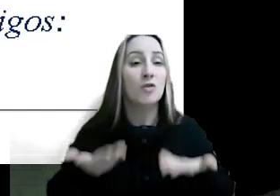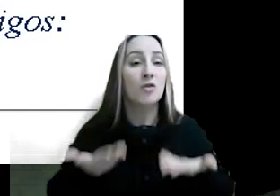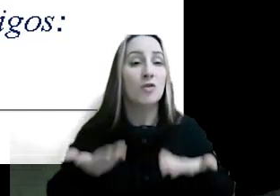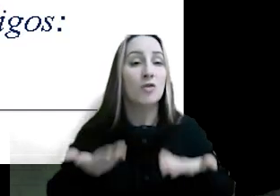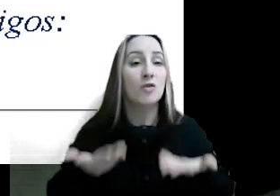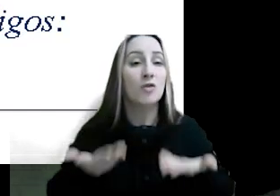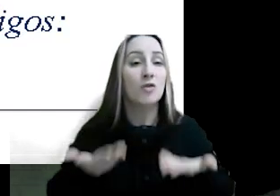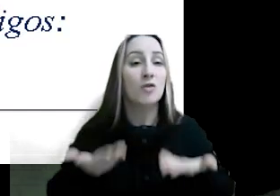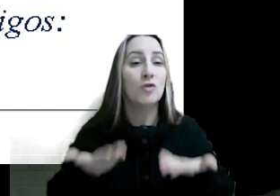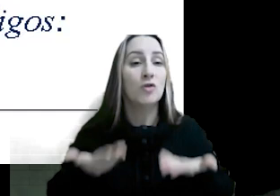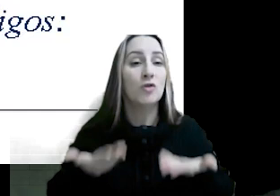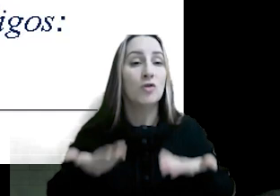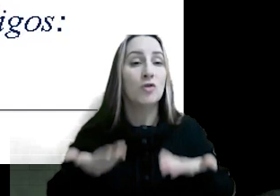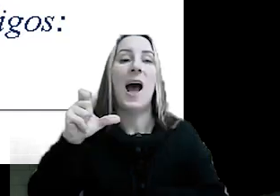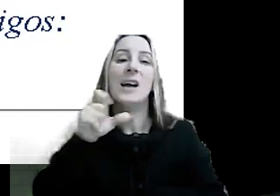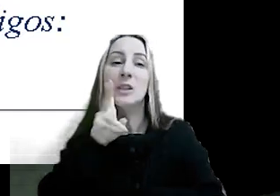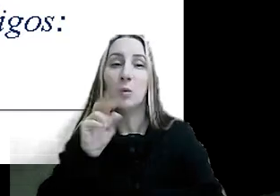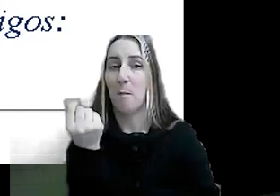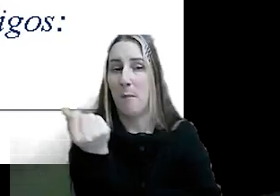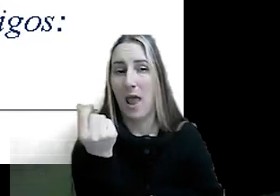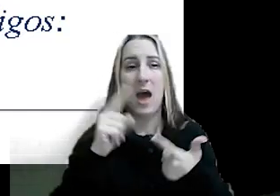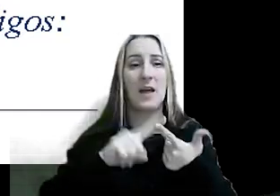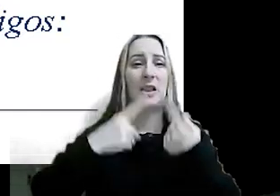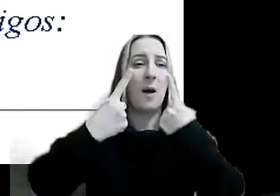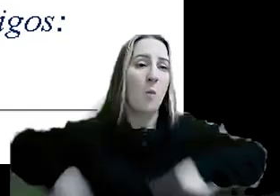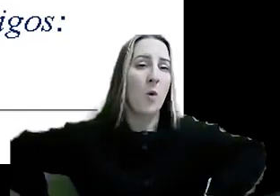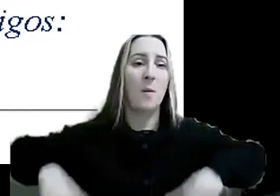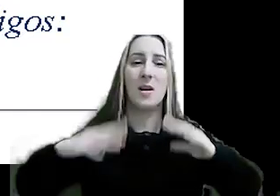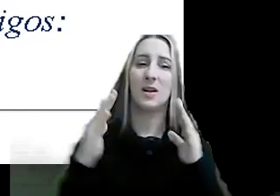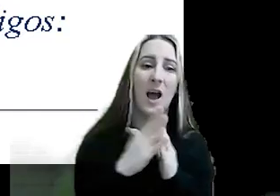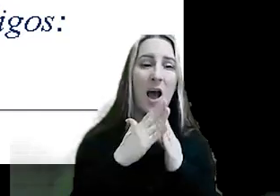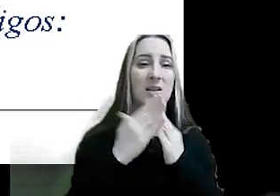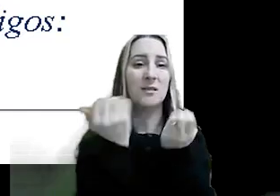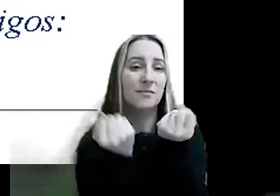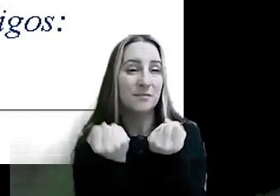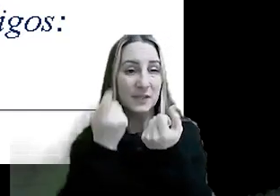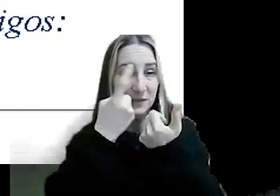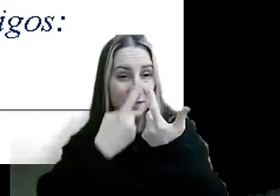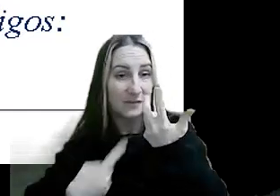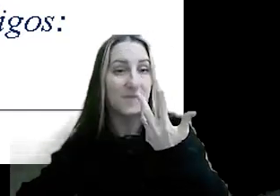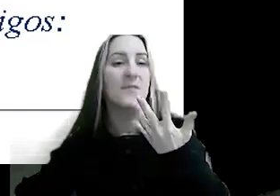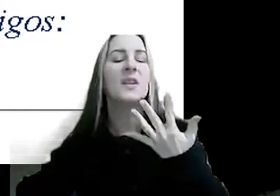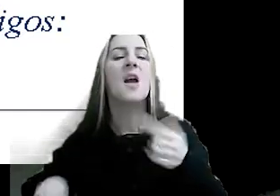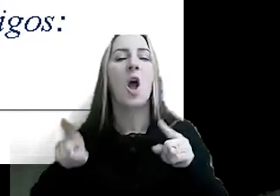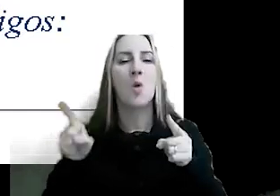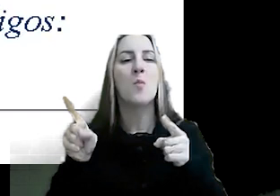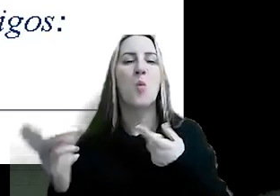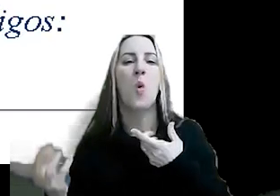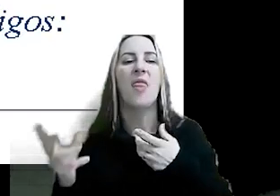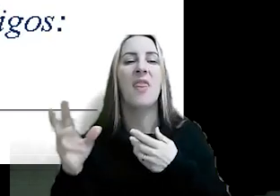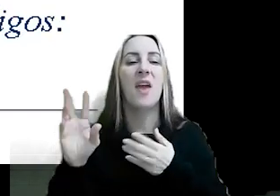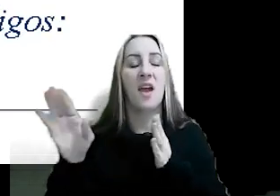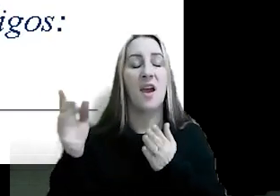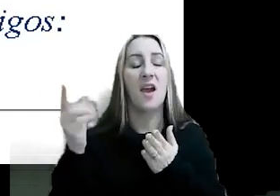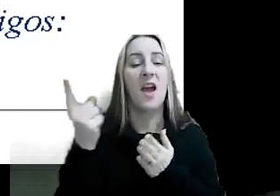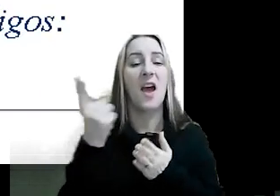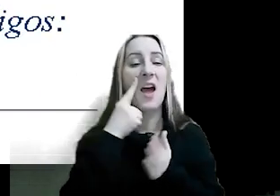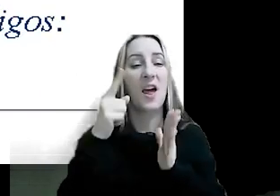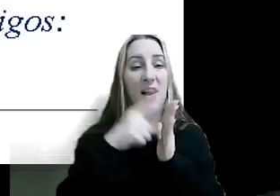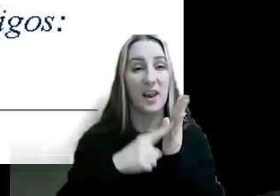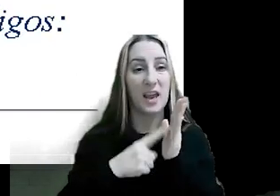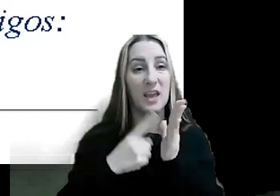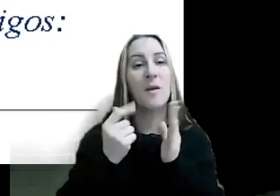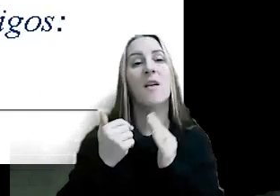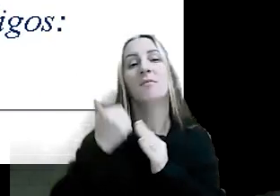activo, ya sea dinero, ya sean bienes muebles o inmuebles, podrá adherir a este régimen de exteriorización